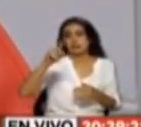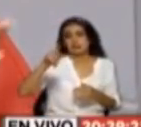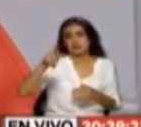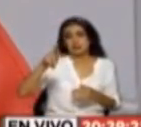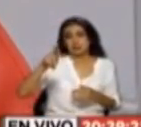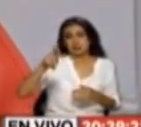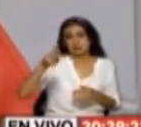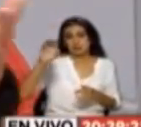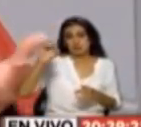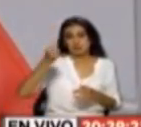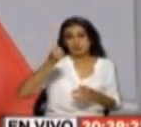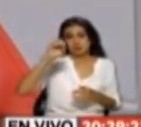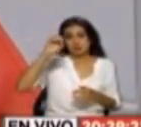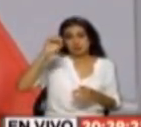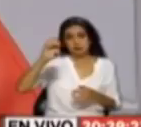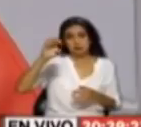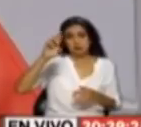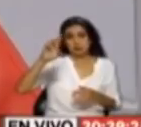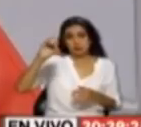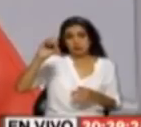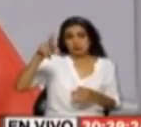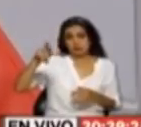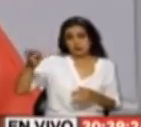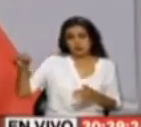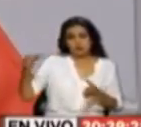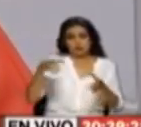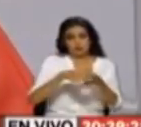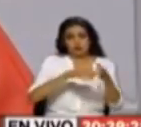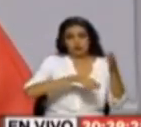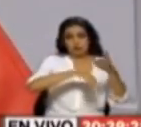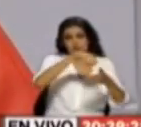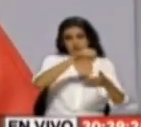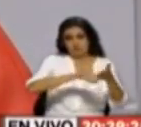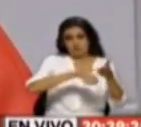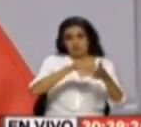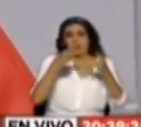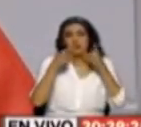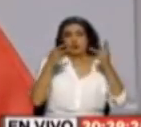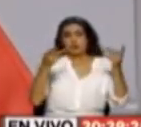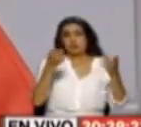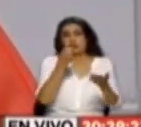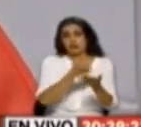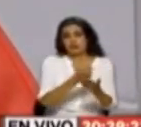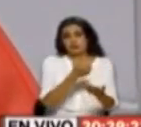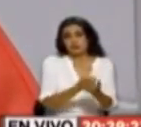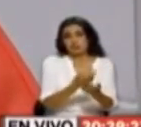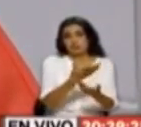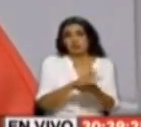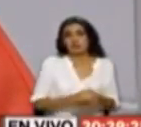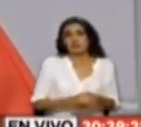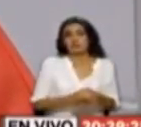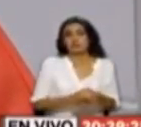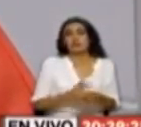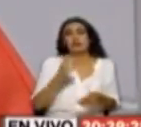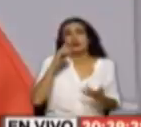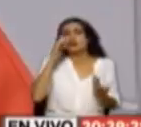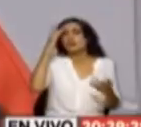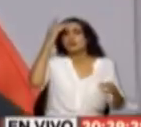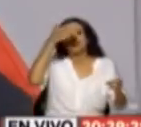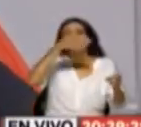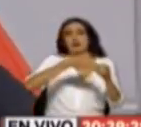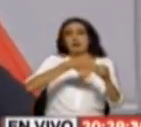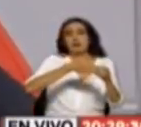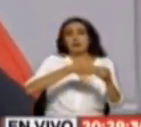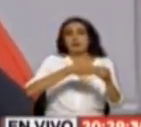como el sistema de contratación de compras públicas, y obviamente la CONAFIPS, para que solamente